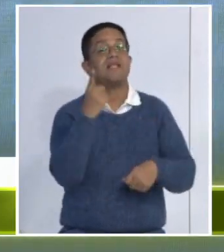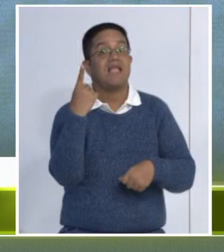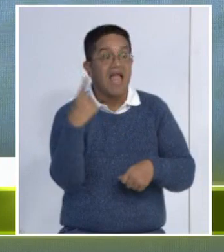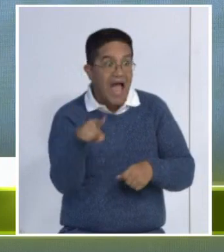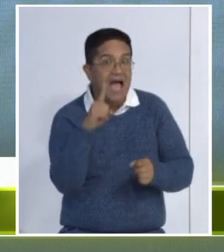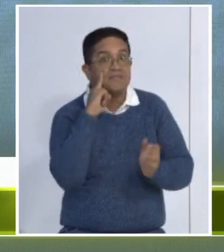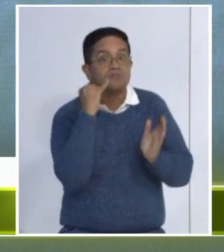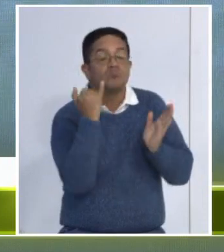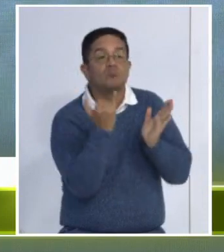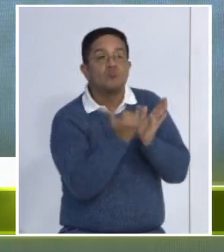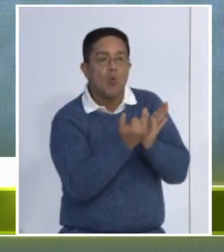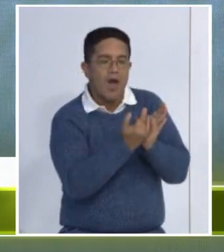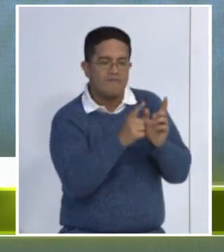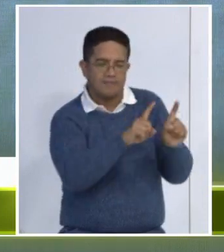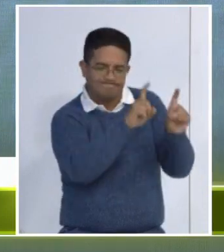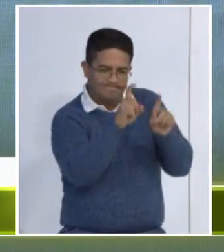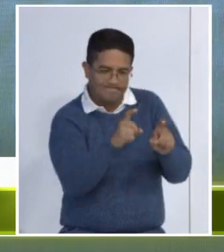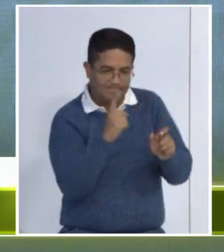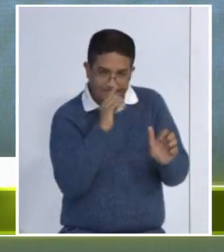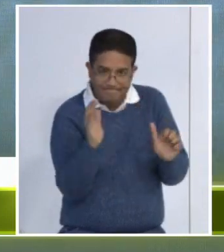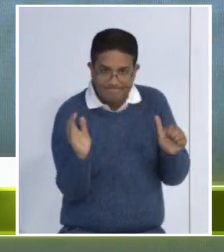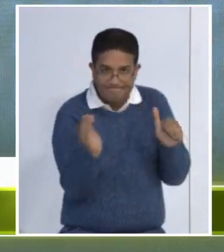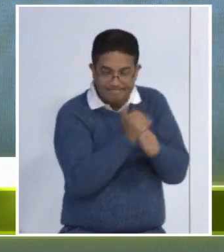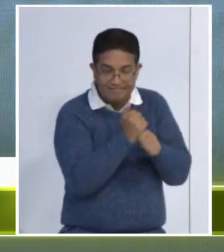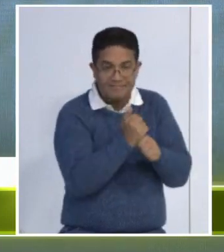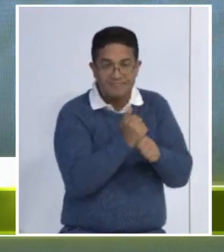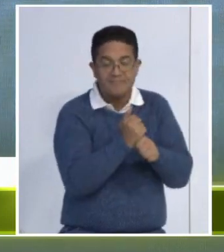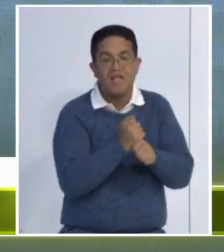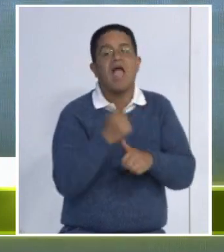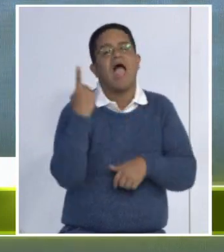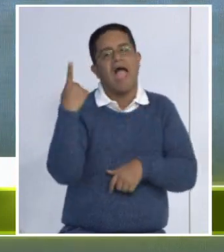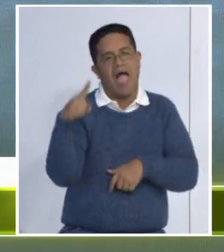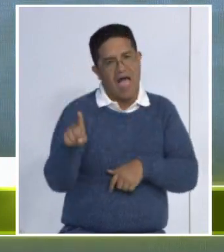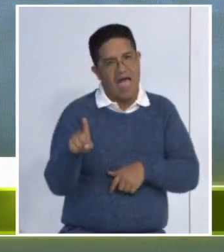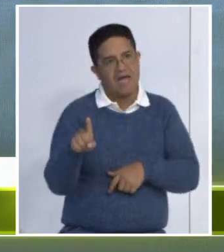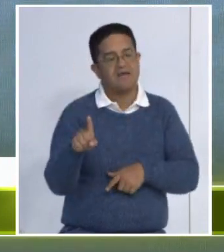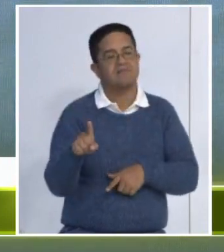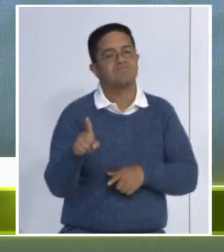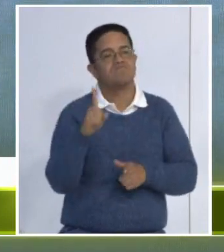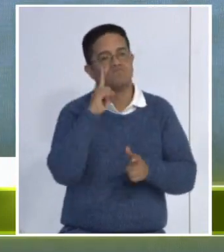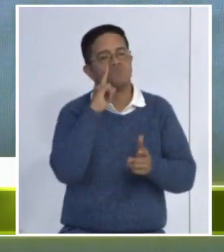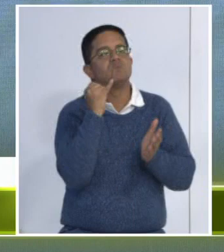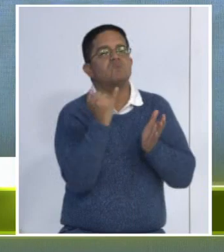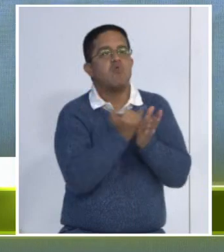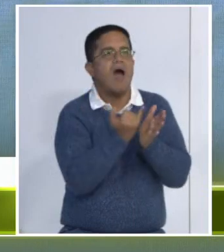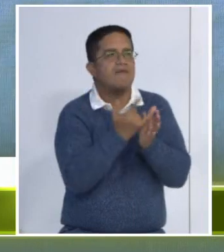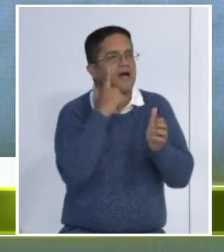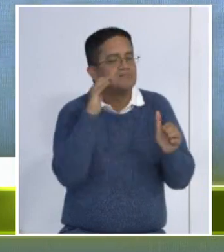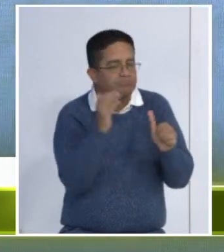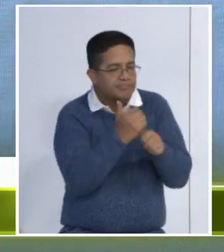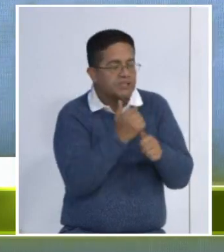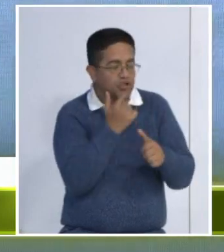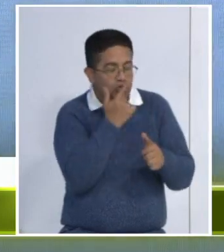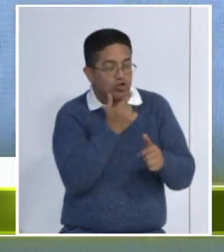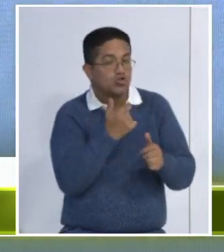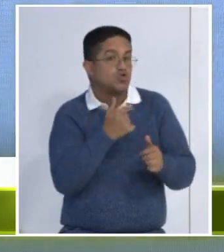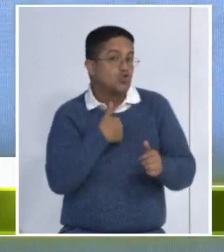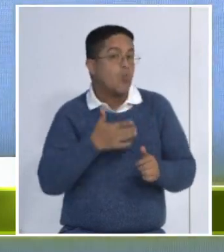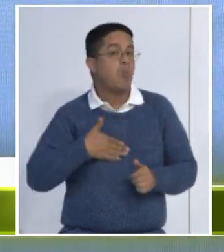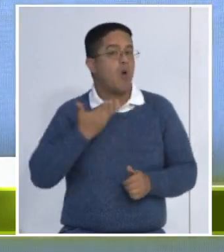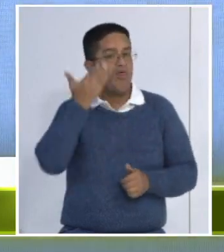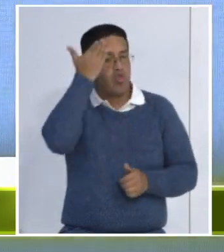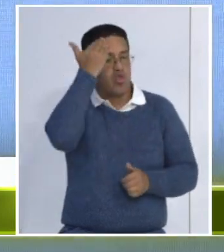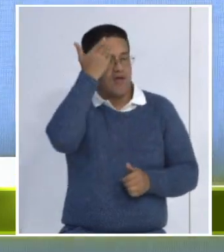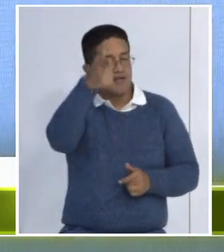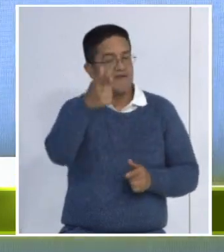definir si yo tengo un dengue o no. Sabemos que hay muchas pruebas de laboratorios donde se pueden realizar y yo puedo saber si el paciente tiene dengue.